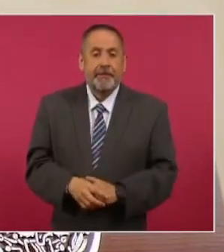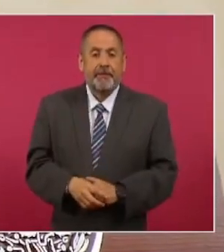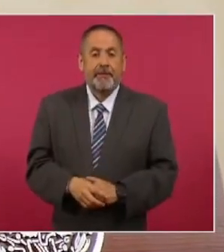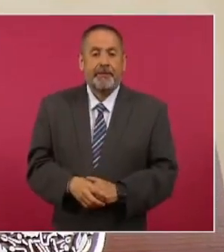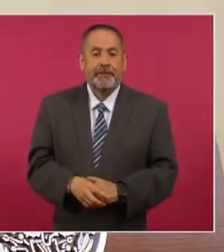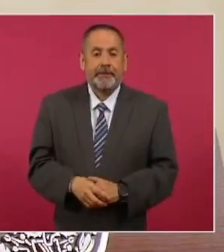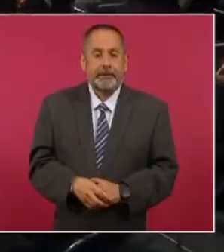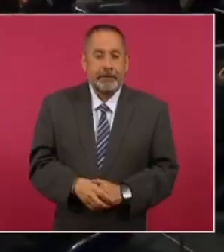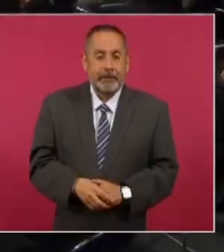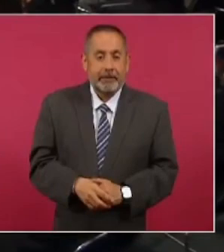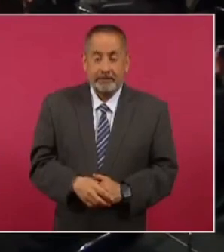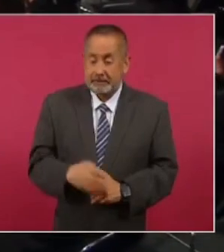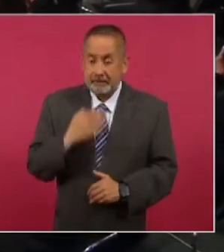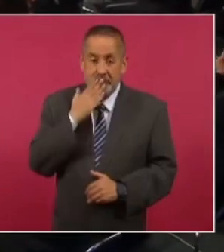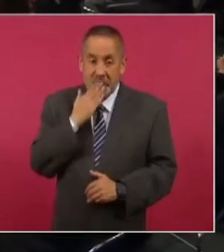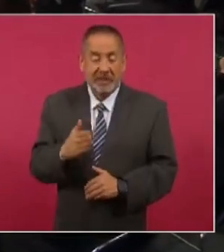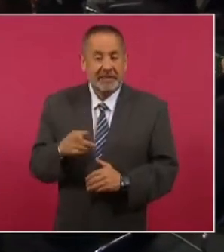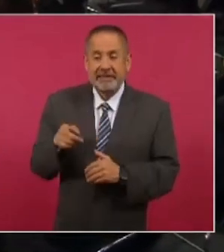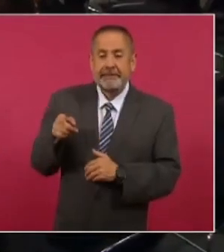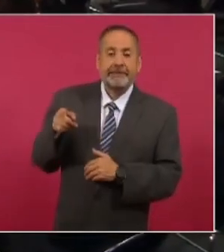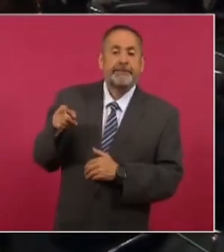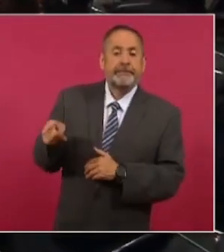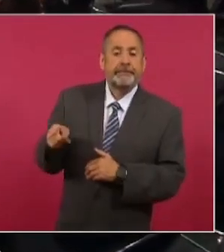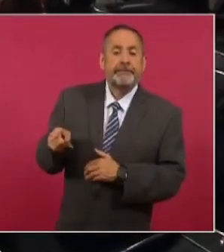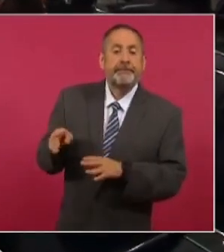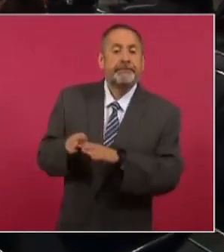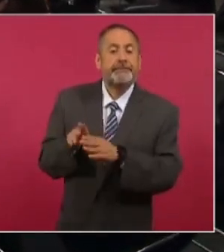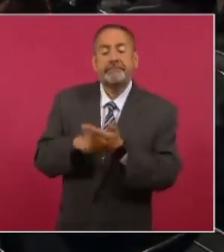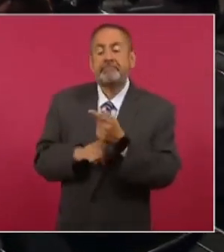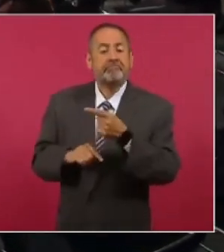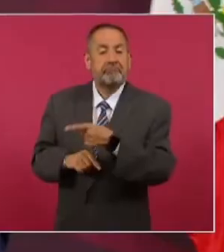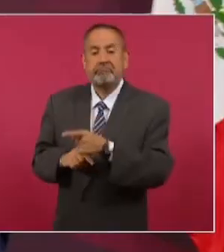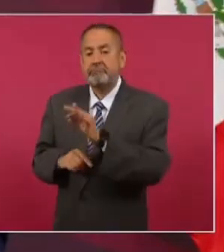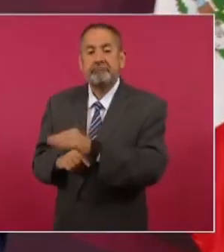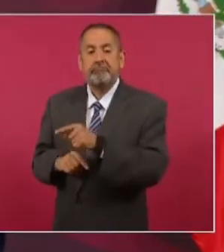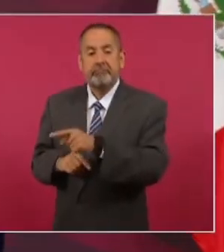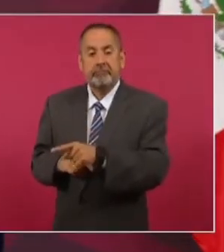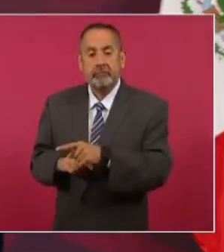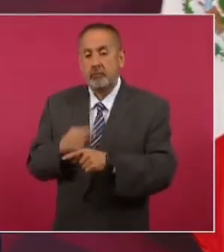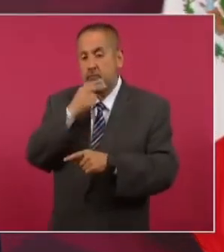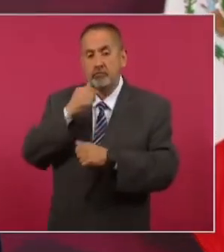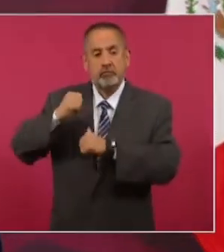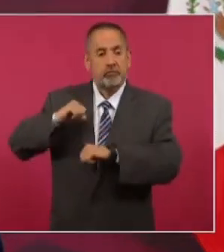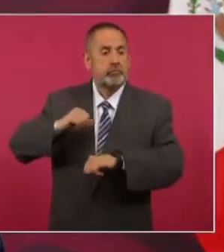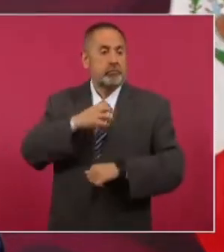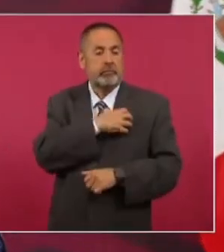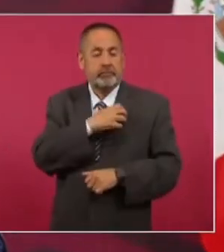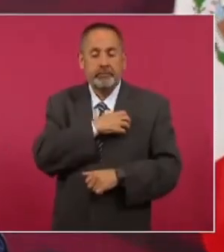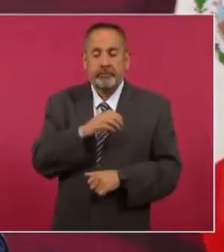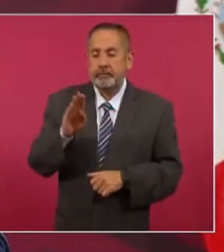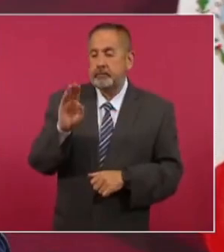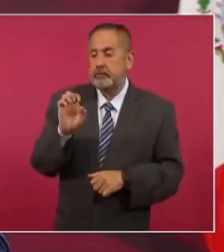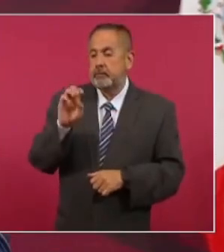dirigió magistralmente Benjamín Gil que es el manager